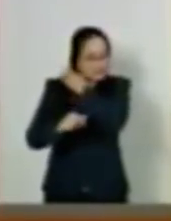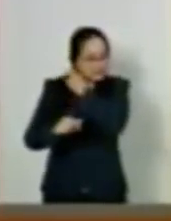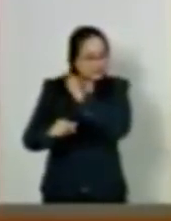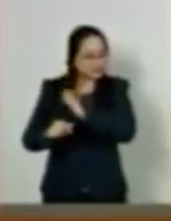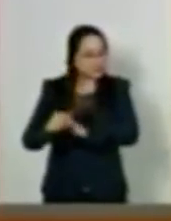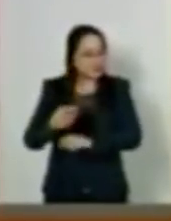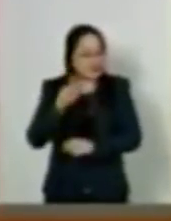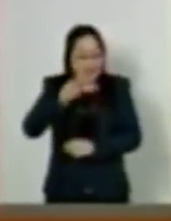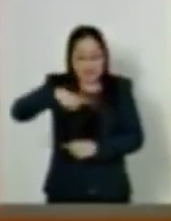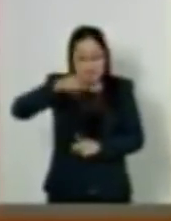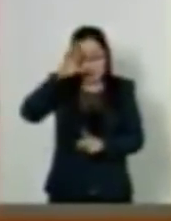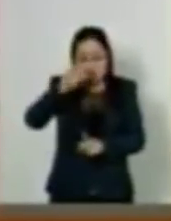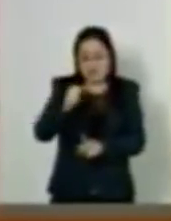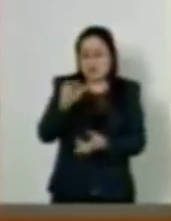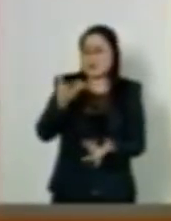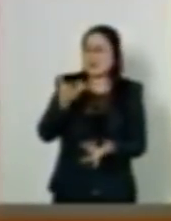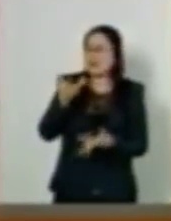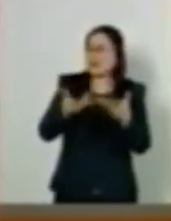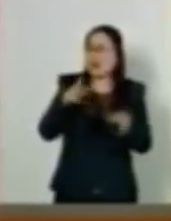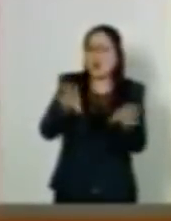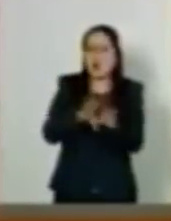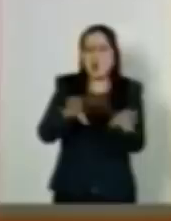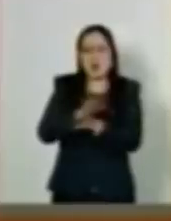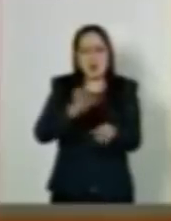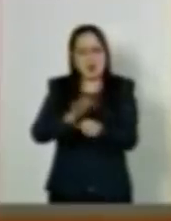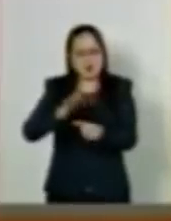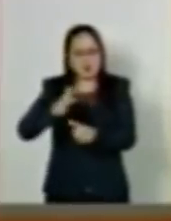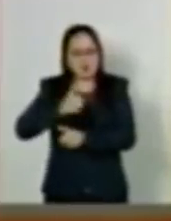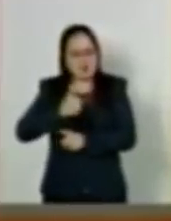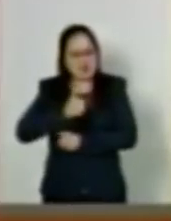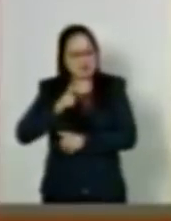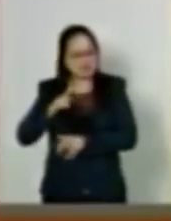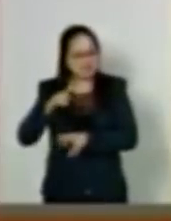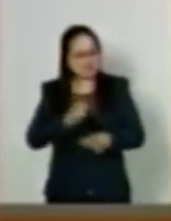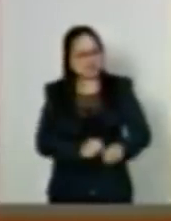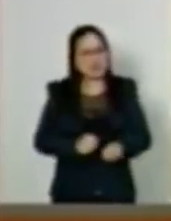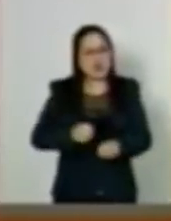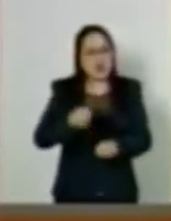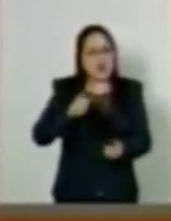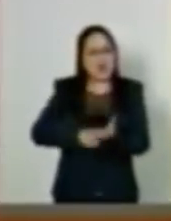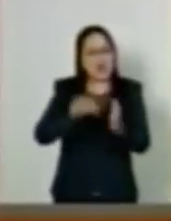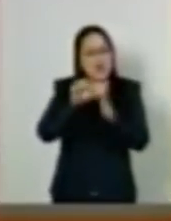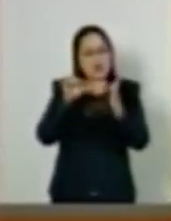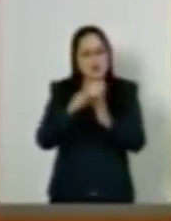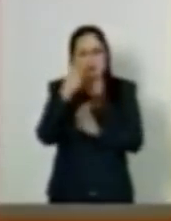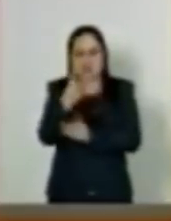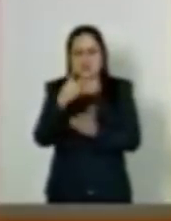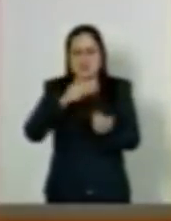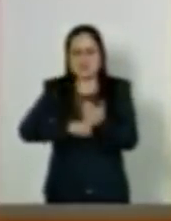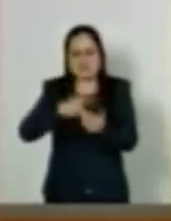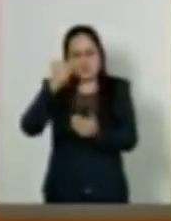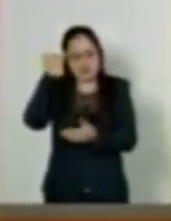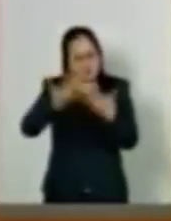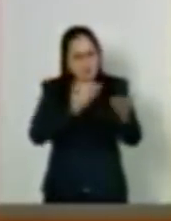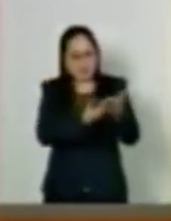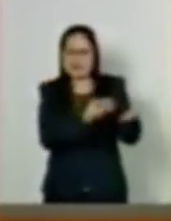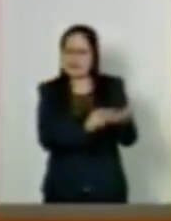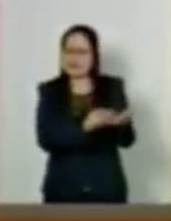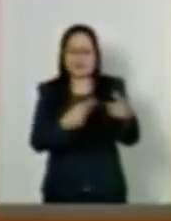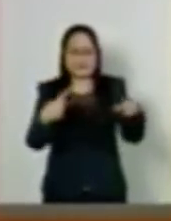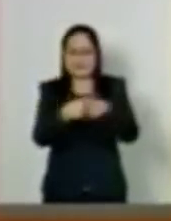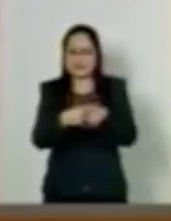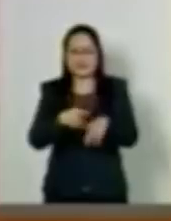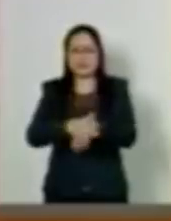el concepto de uso legítimo de la fuerza, señalado en el artículo 3 de la iniciativa, pues advierte